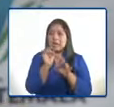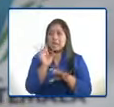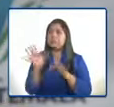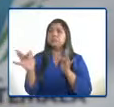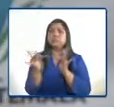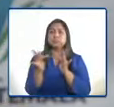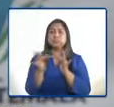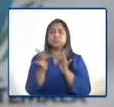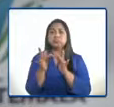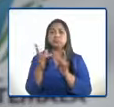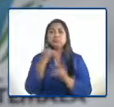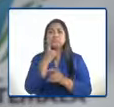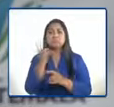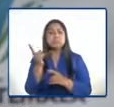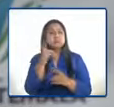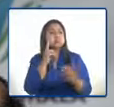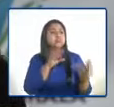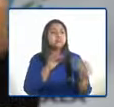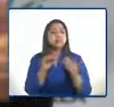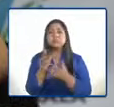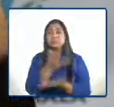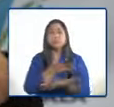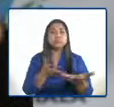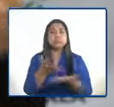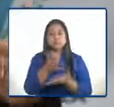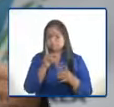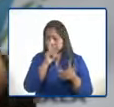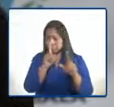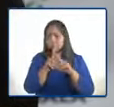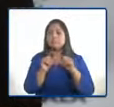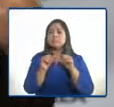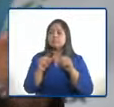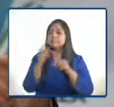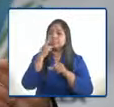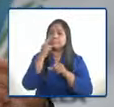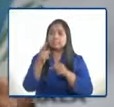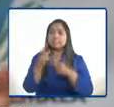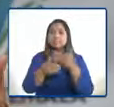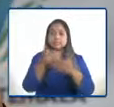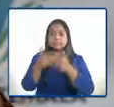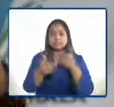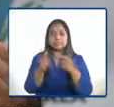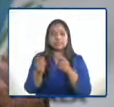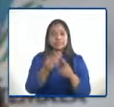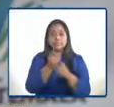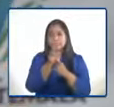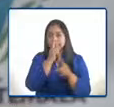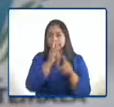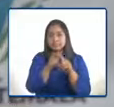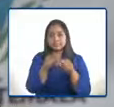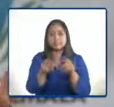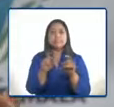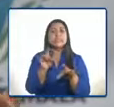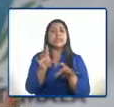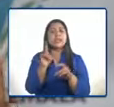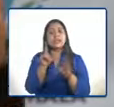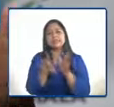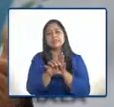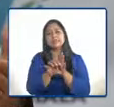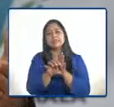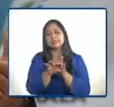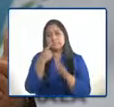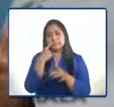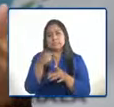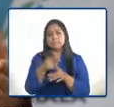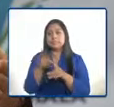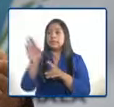las autoridades, de manera que nosotros podamos siempre saber que van por el camino correcto y si en algún momento se llegaran a desviar, pues